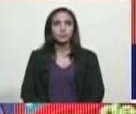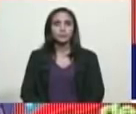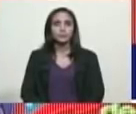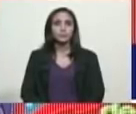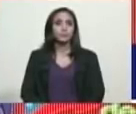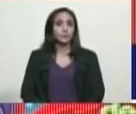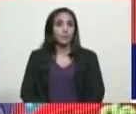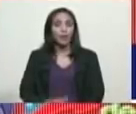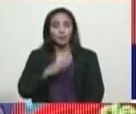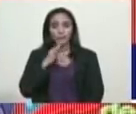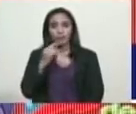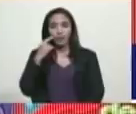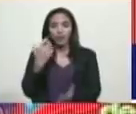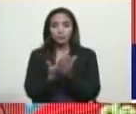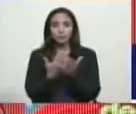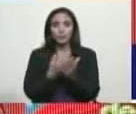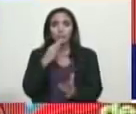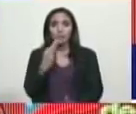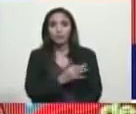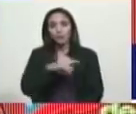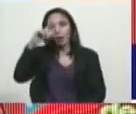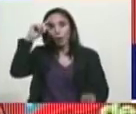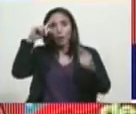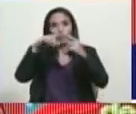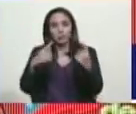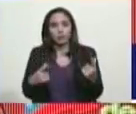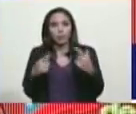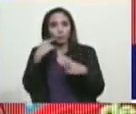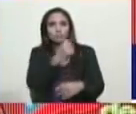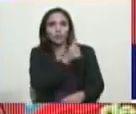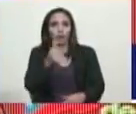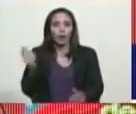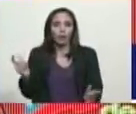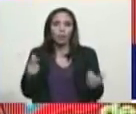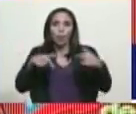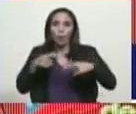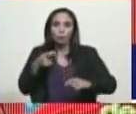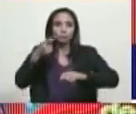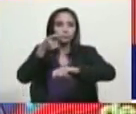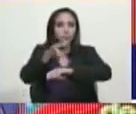y hacer realidad el sueño de estos compatriotas que le he entregado